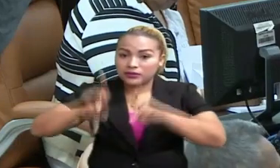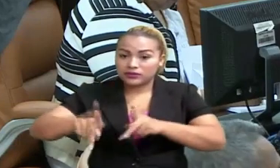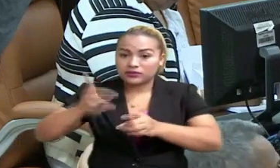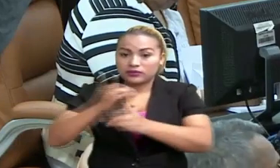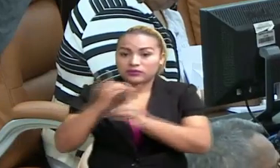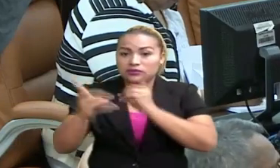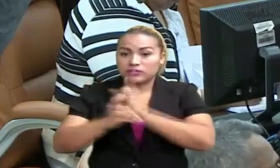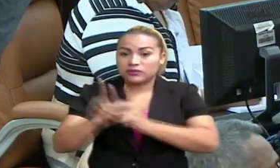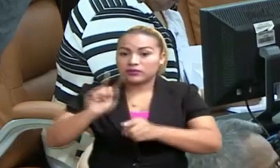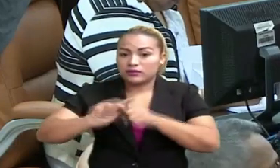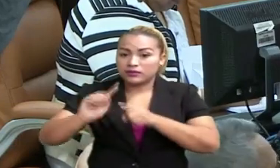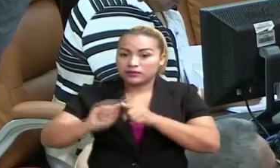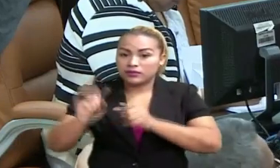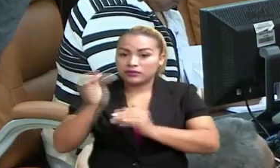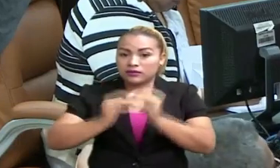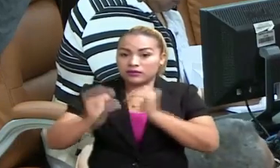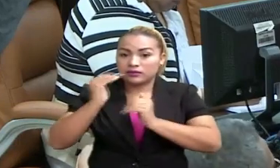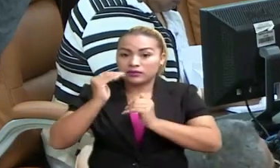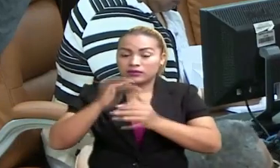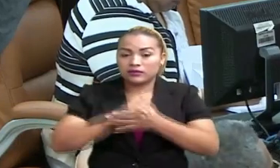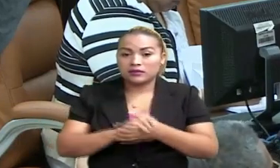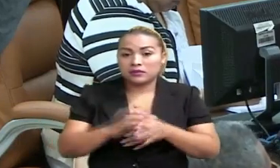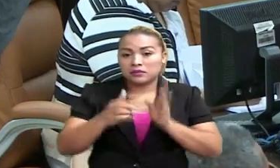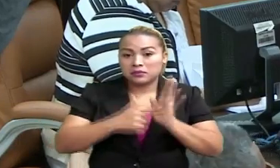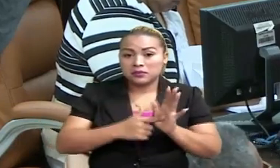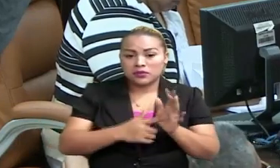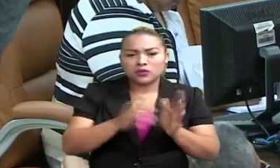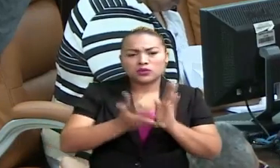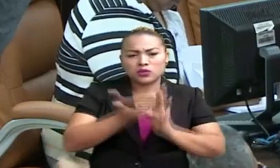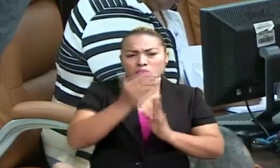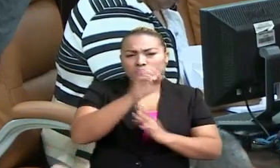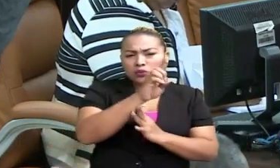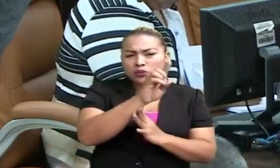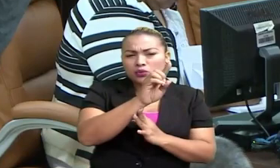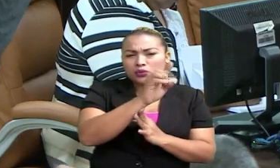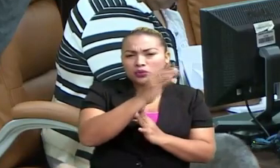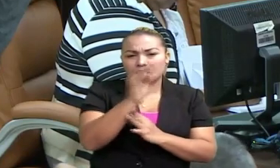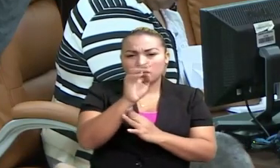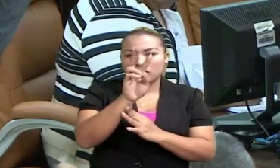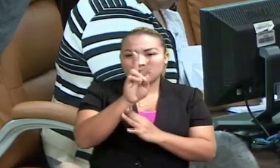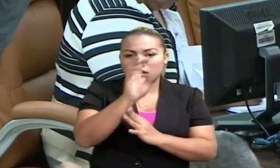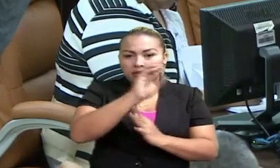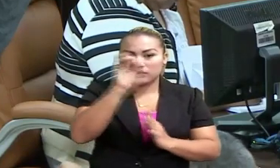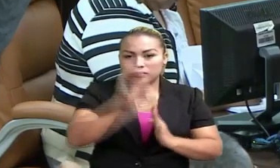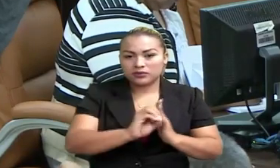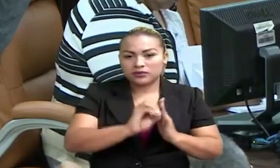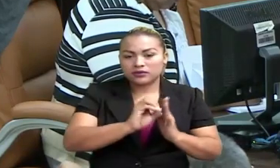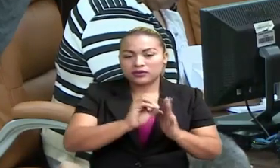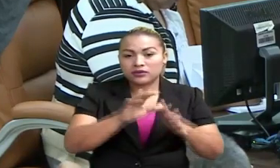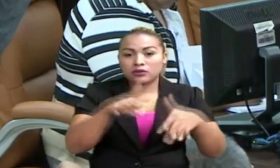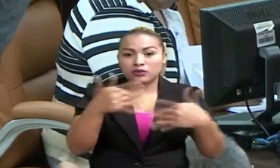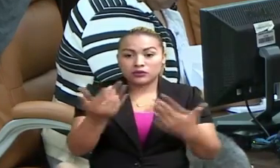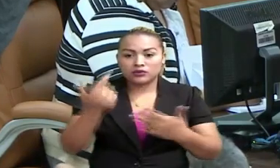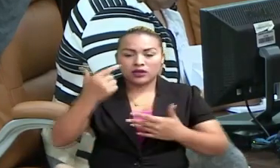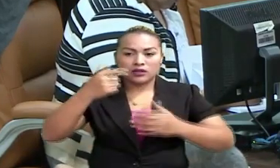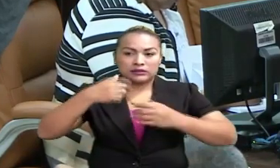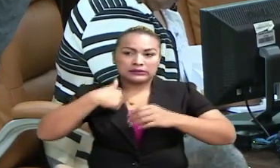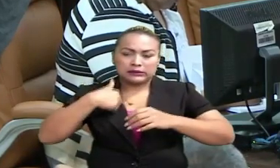reforma fiscal me sube del 1 al 2 de mis ingresos brutos, voy a